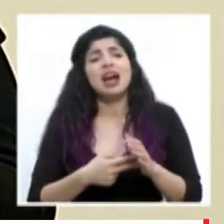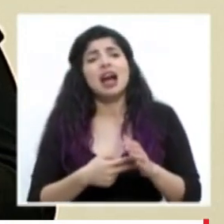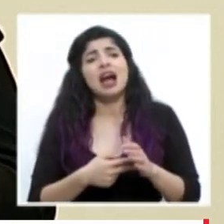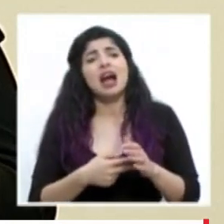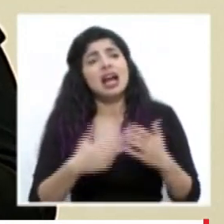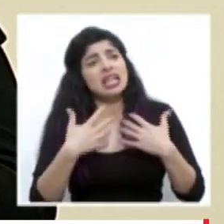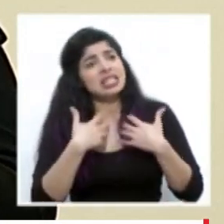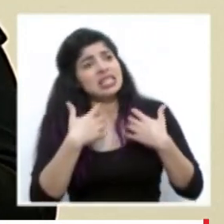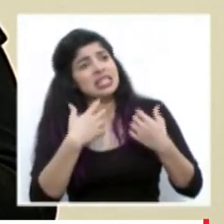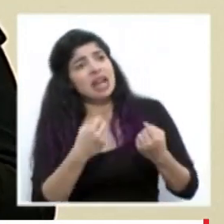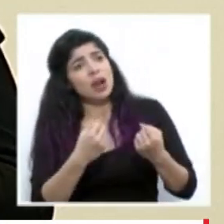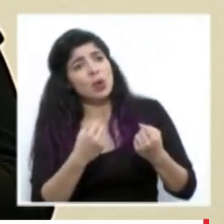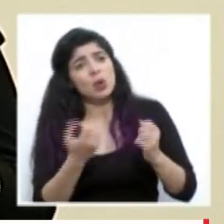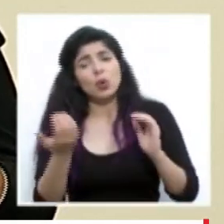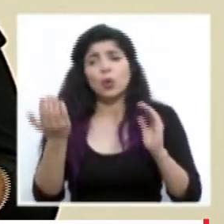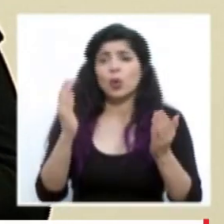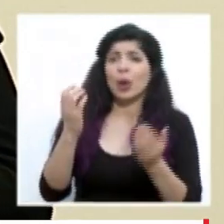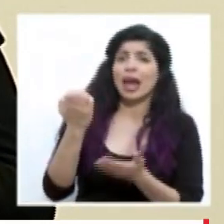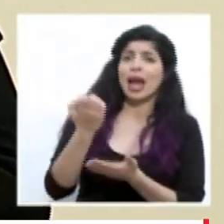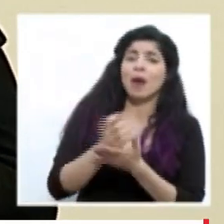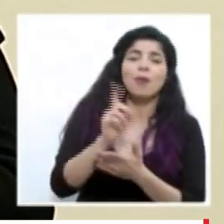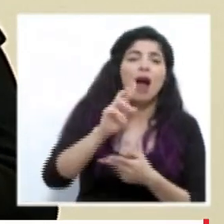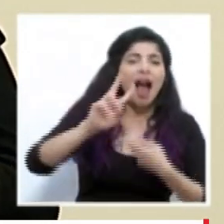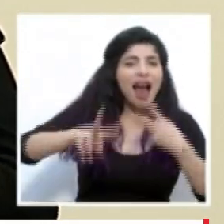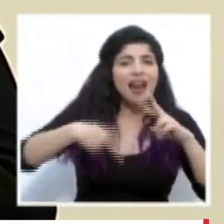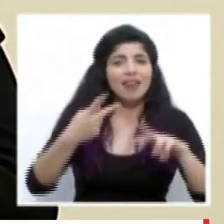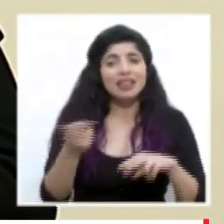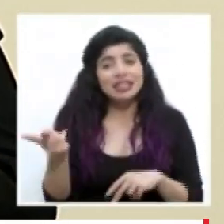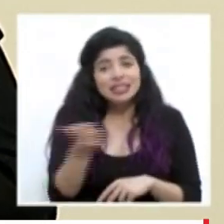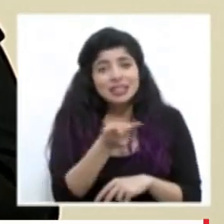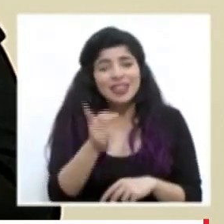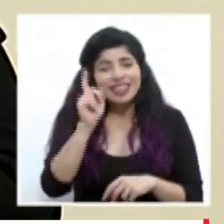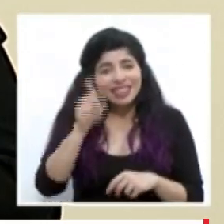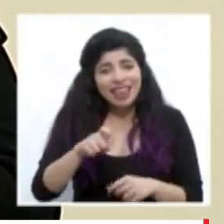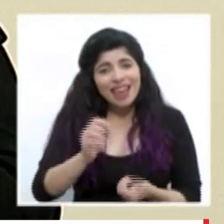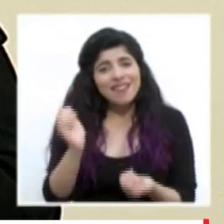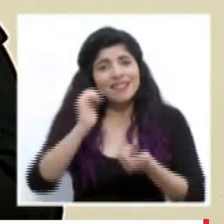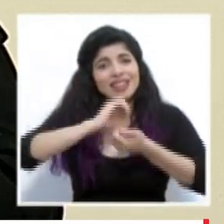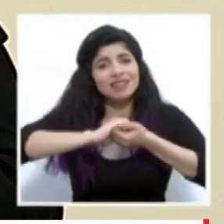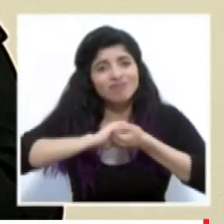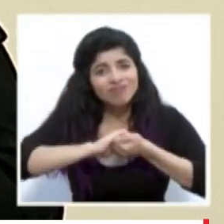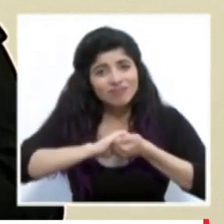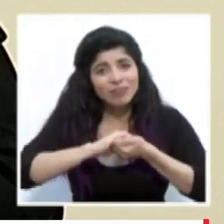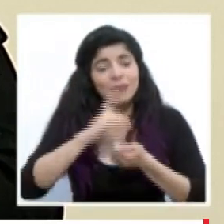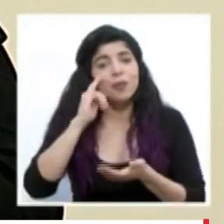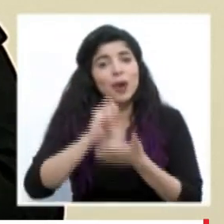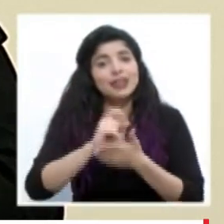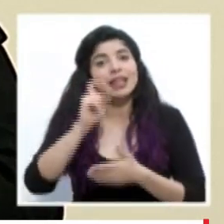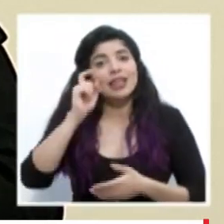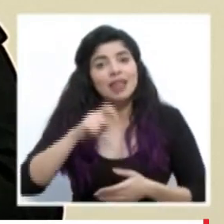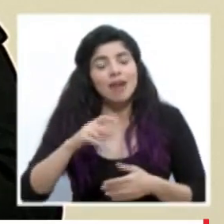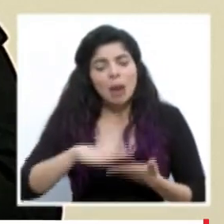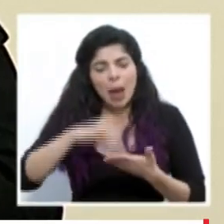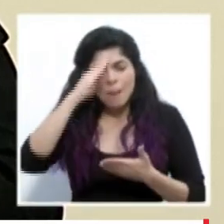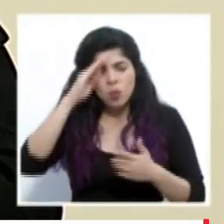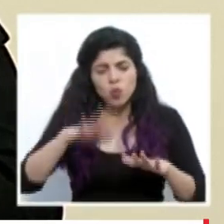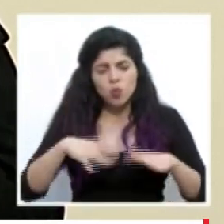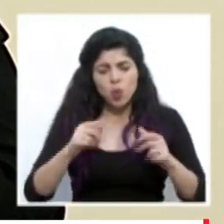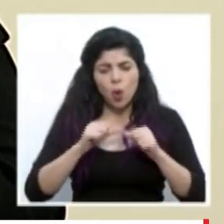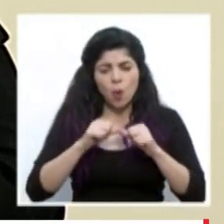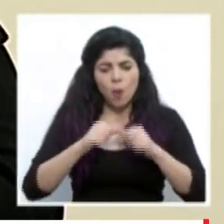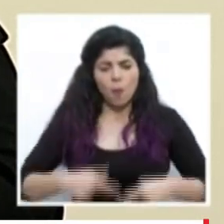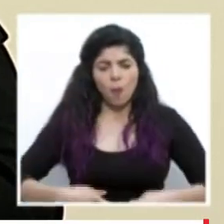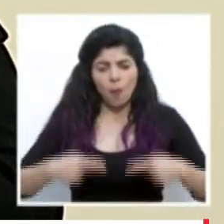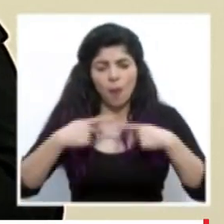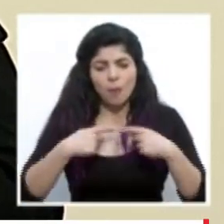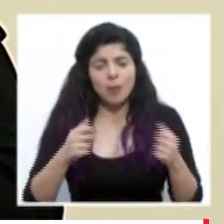la salud contra la economía, todo lo contrario, tienen que ir de la mano. Y para eso tenemos que aprender a convivir con el virus hasta que